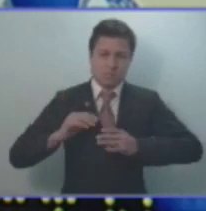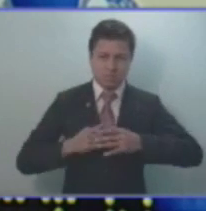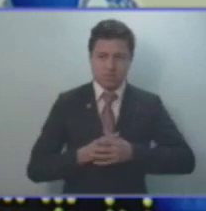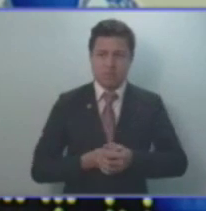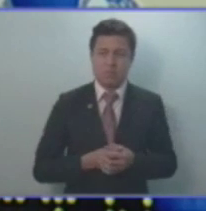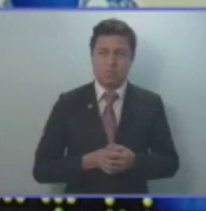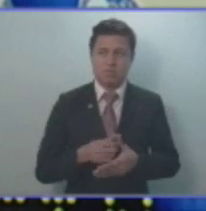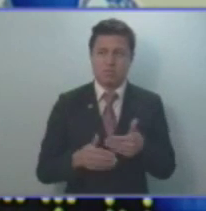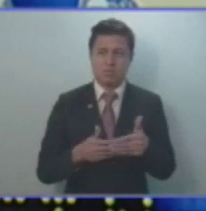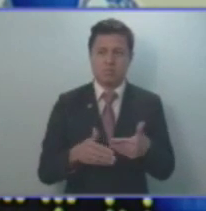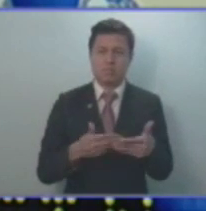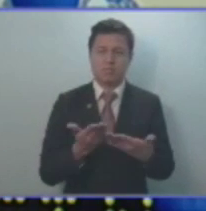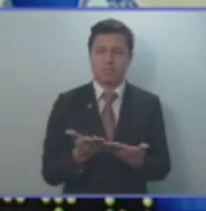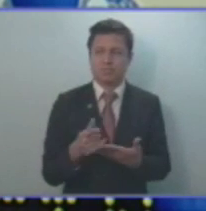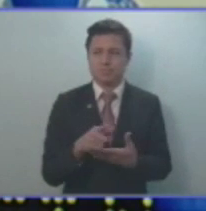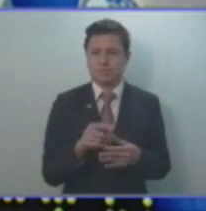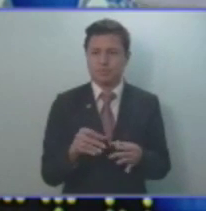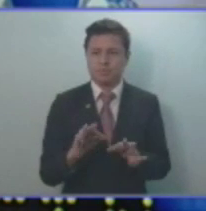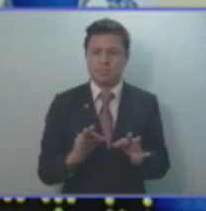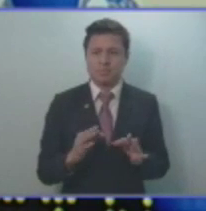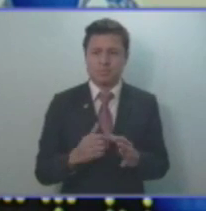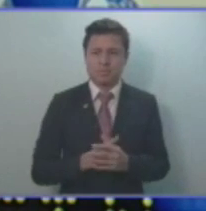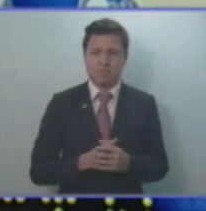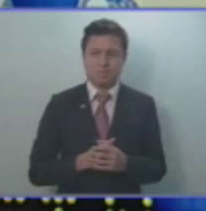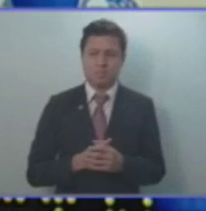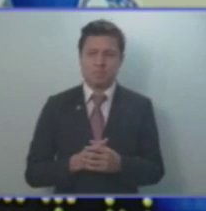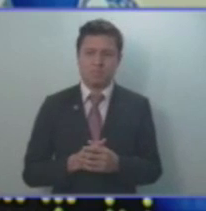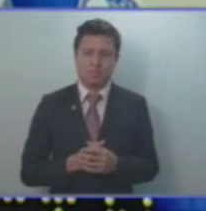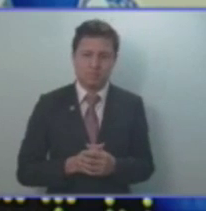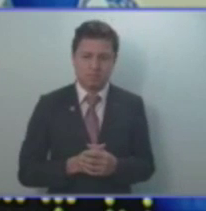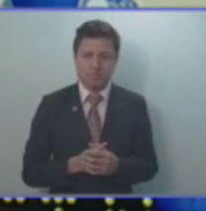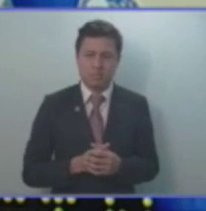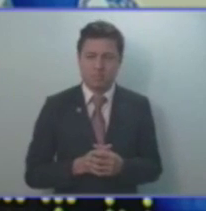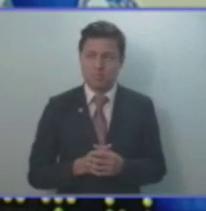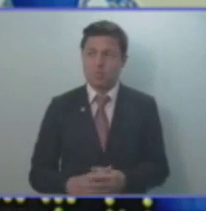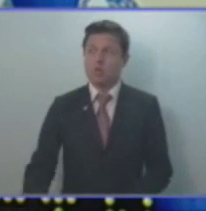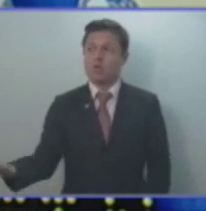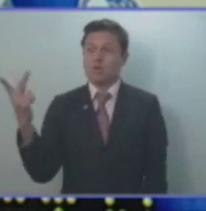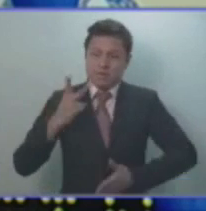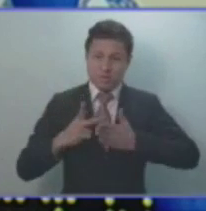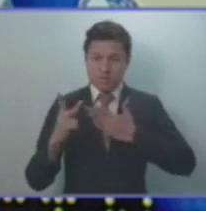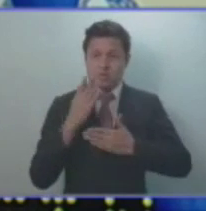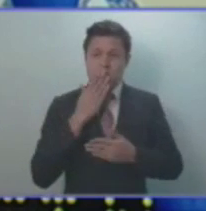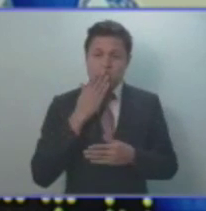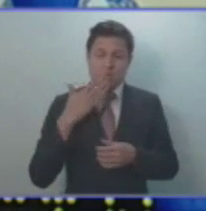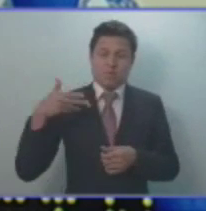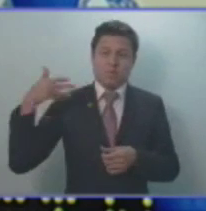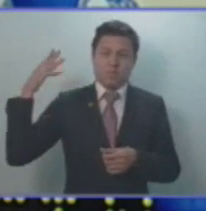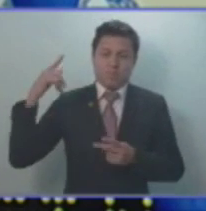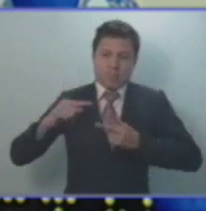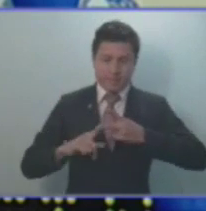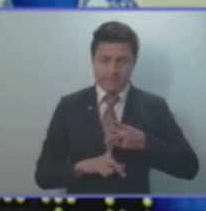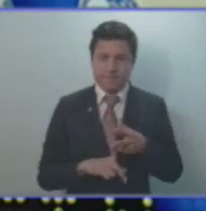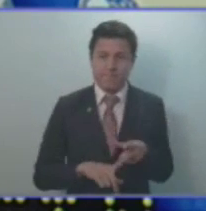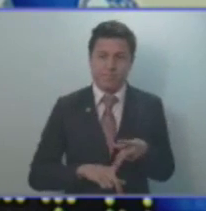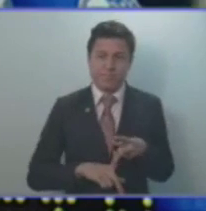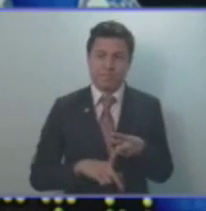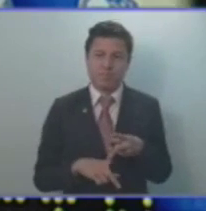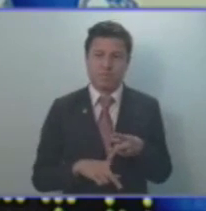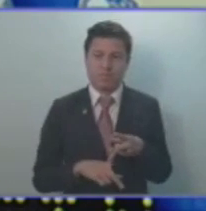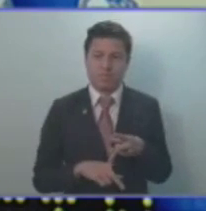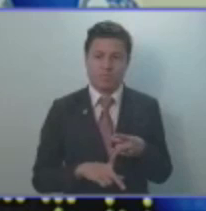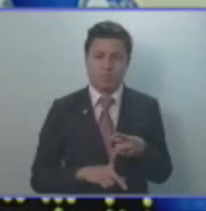originaria propia, fundamentada por una filosofía y como visión precolombina. Estas comunidades